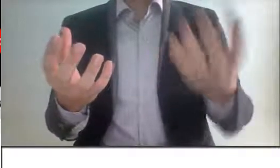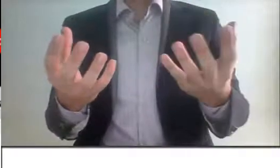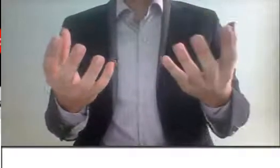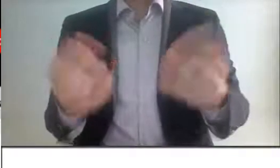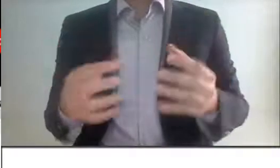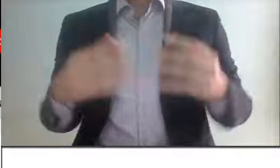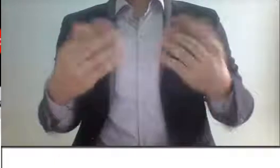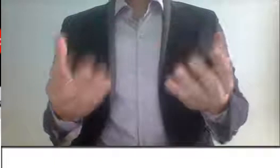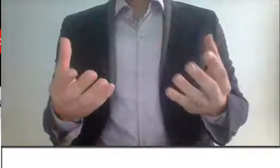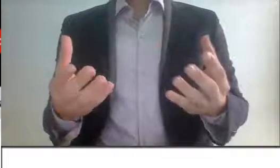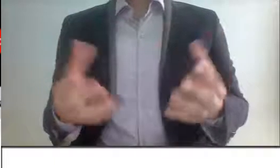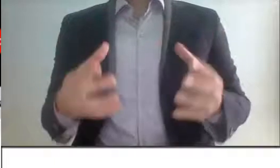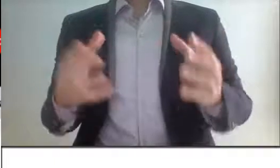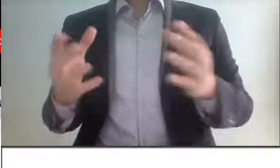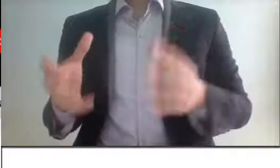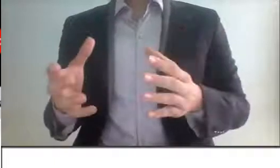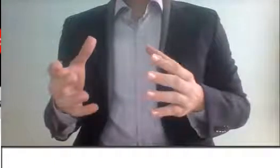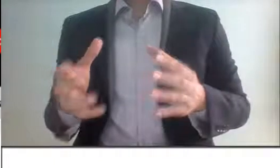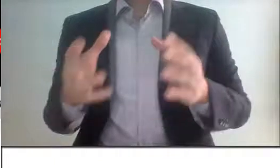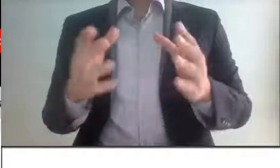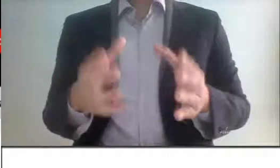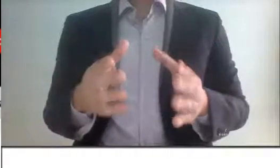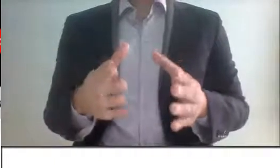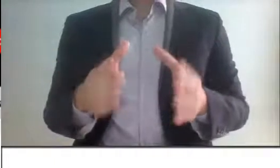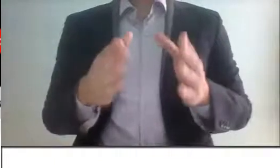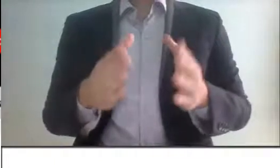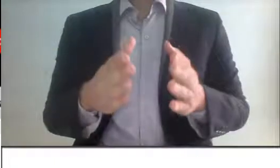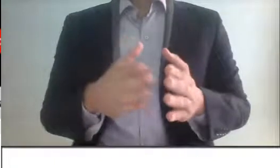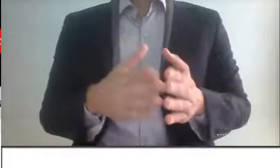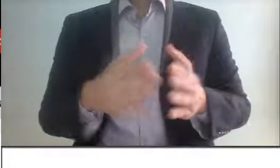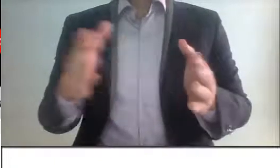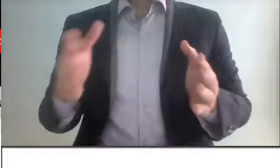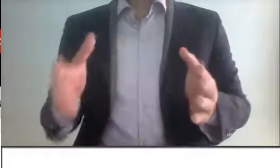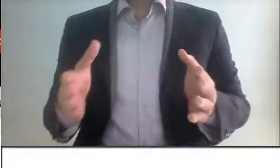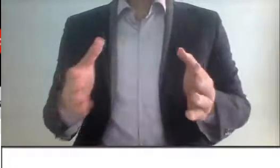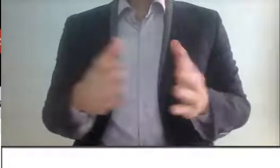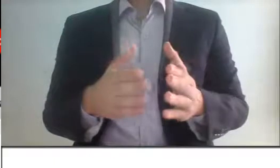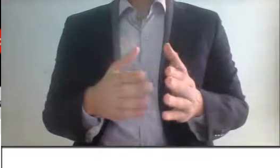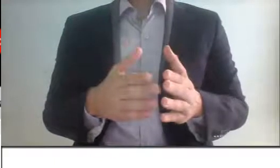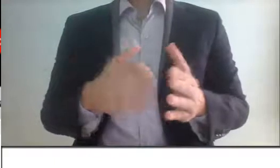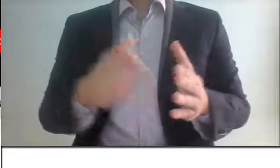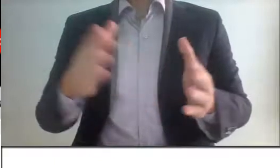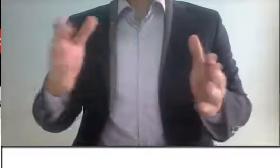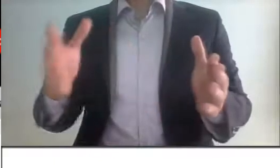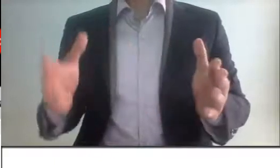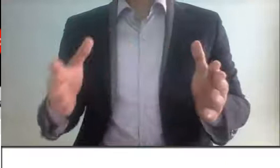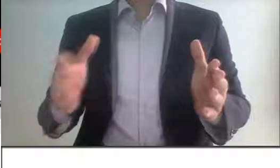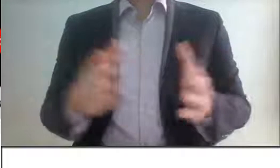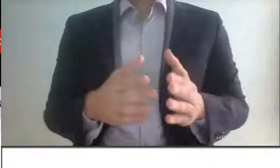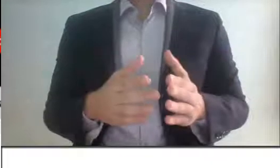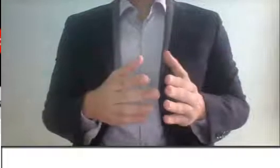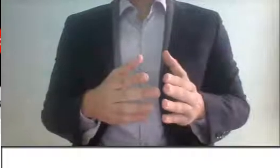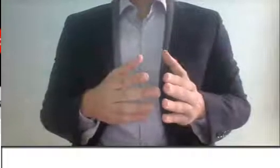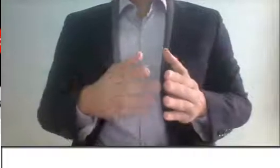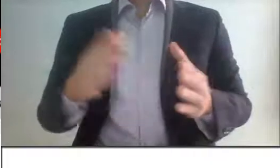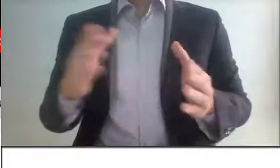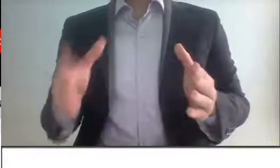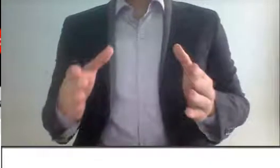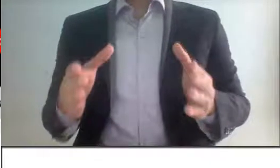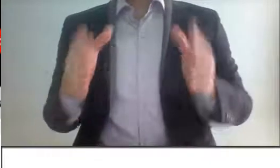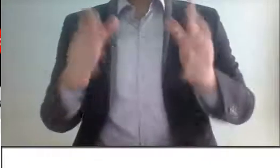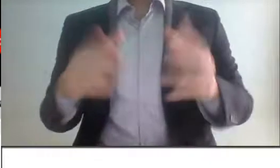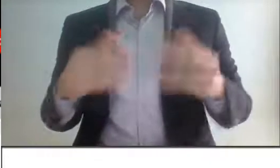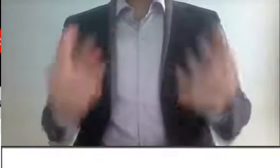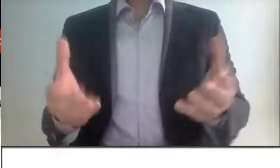esta misma planta posee una deuda de aproximadamente 5,000 millones de dólares. Entonces, ¿qué es lo que estamos viendo aquí? Prácticamente un